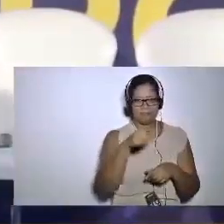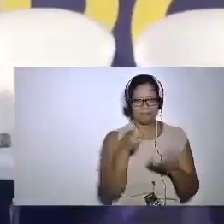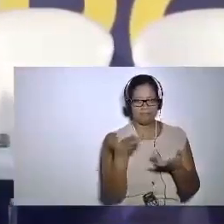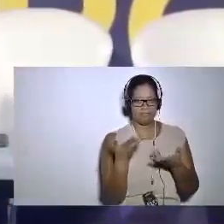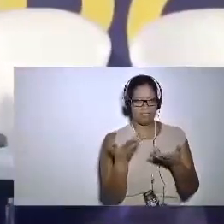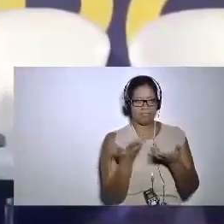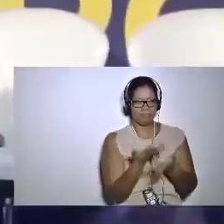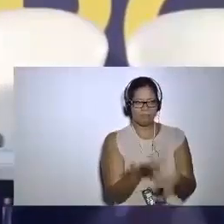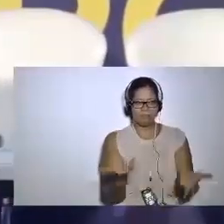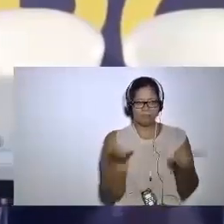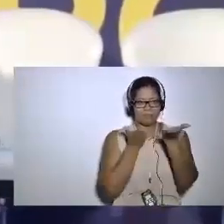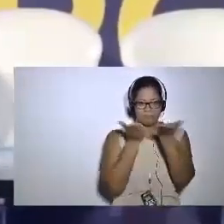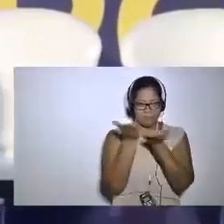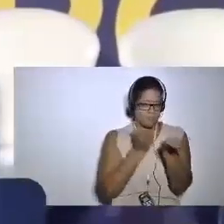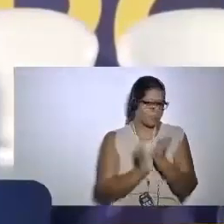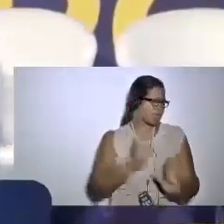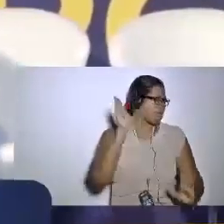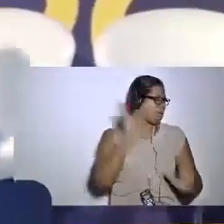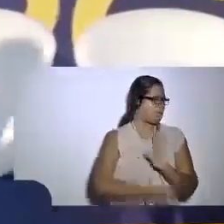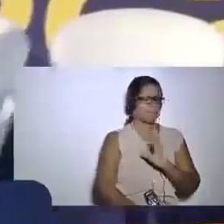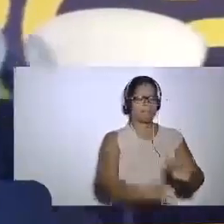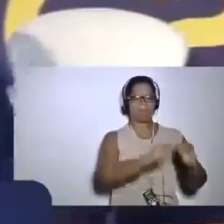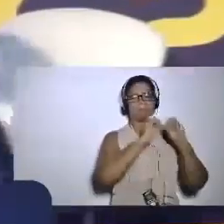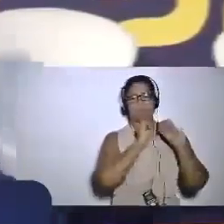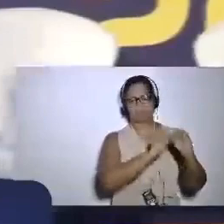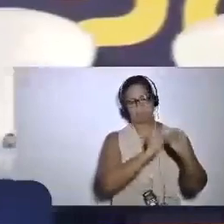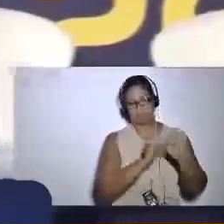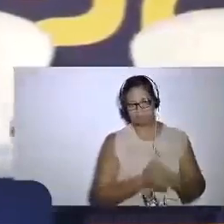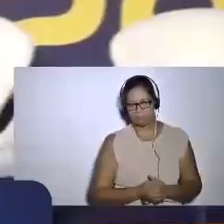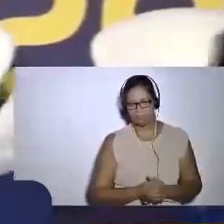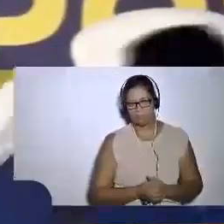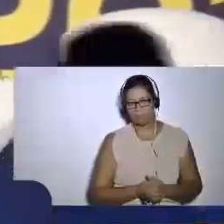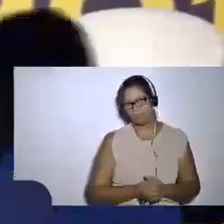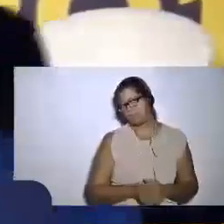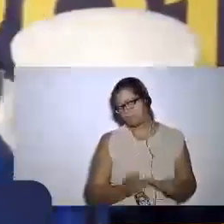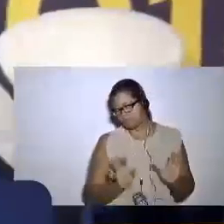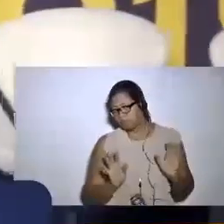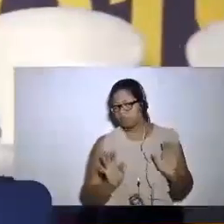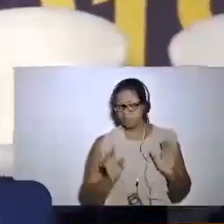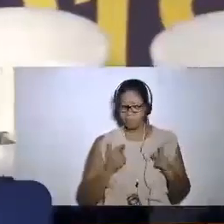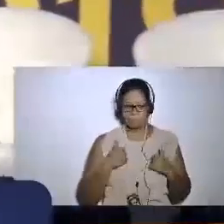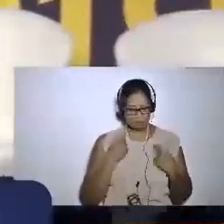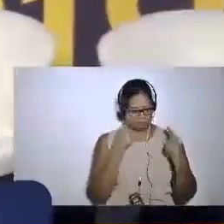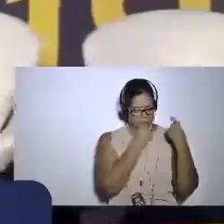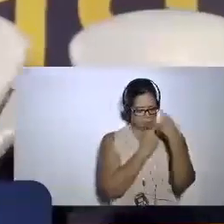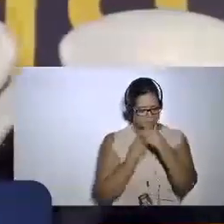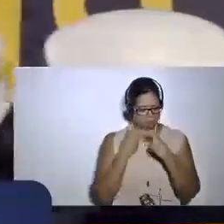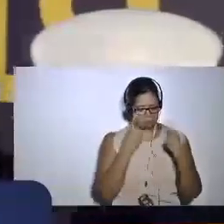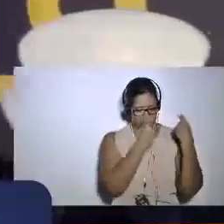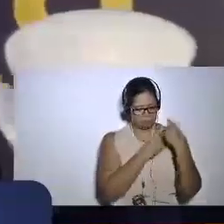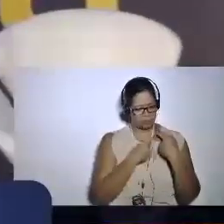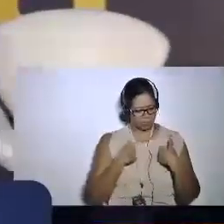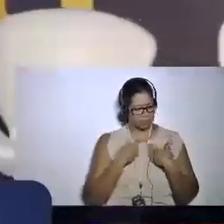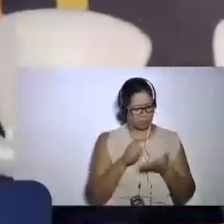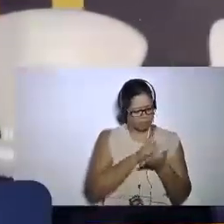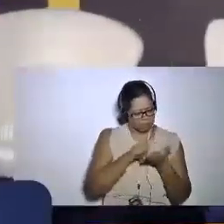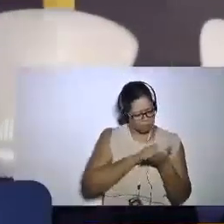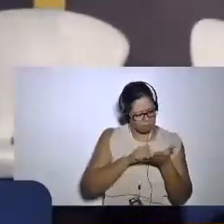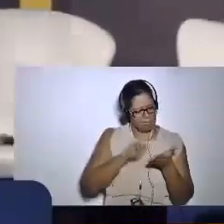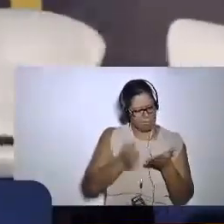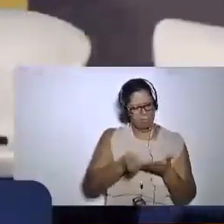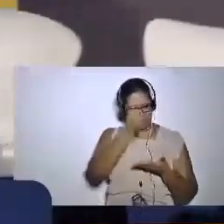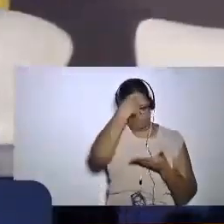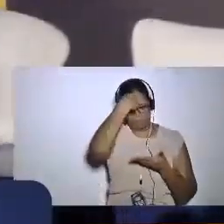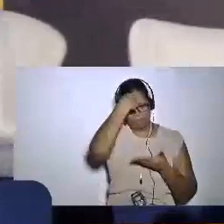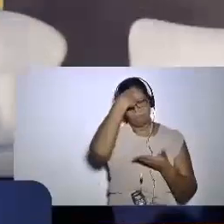a mirar algo que nosotros por regla utilizamos. Bien, tarifa cero definitivamente es algo en lo cual yo me llevo